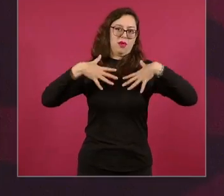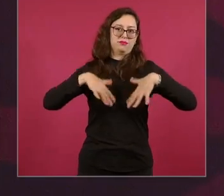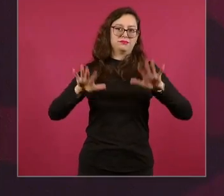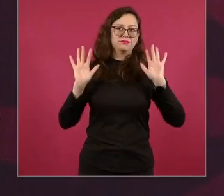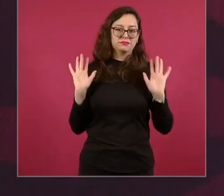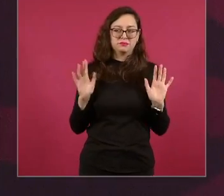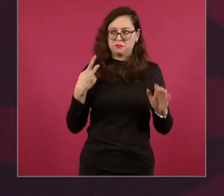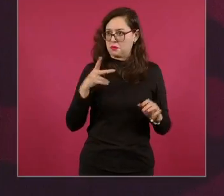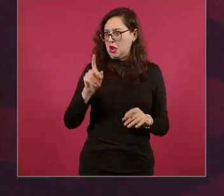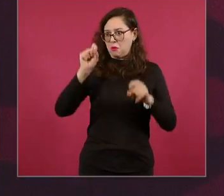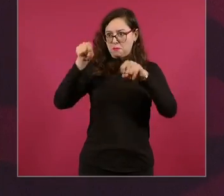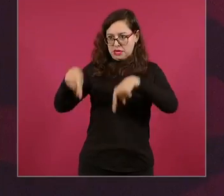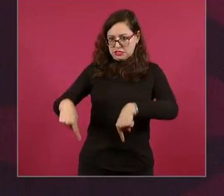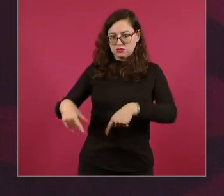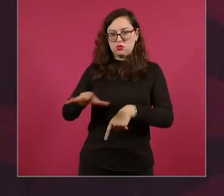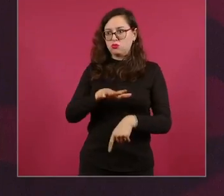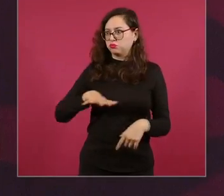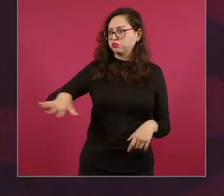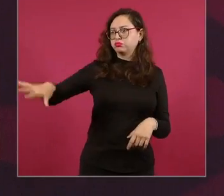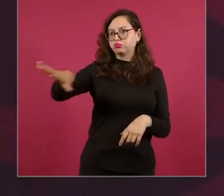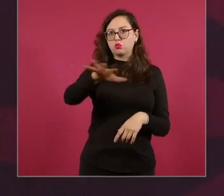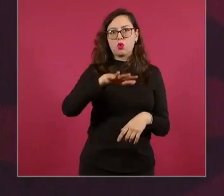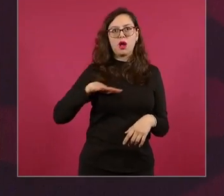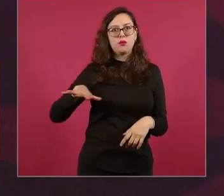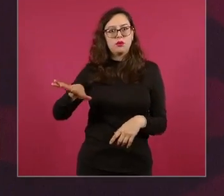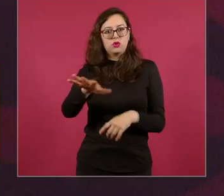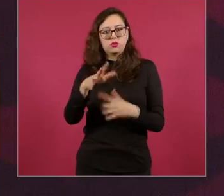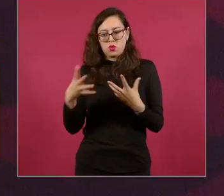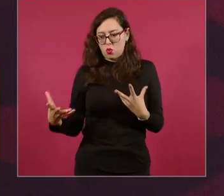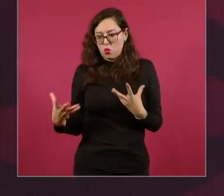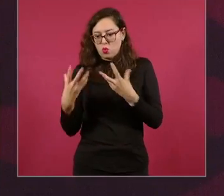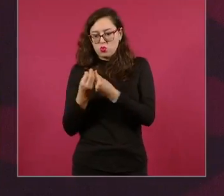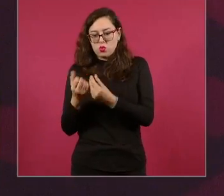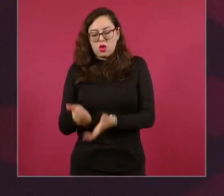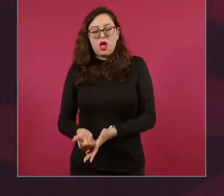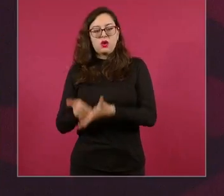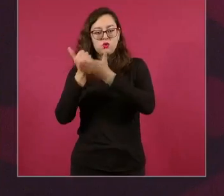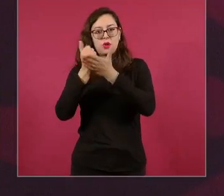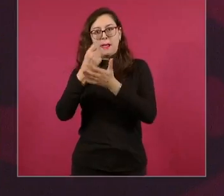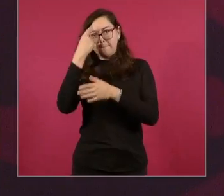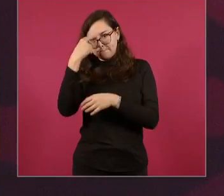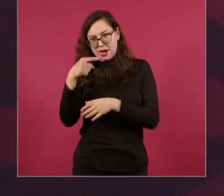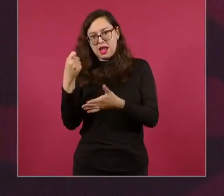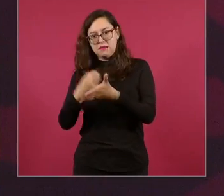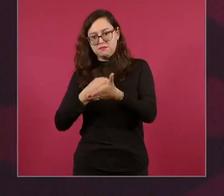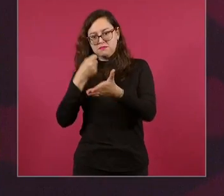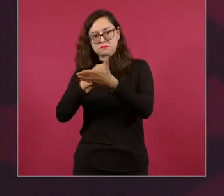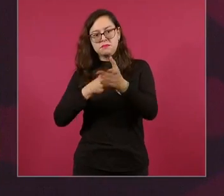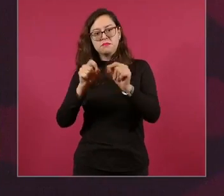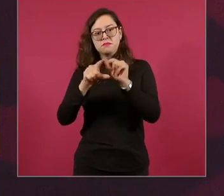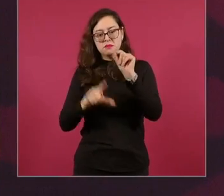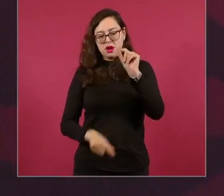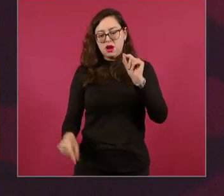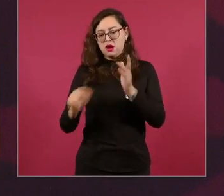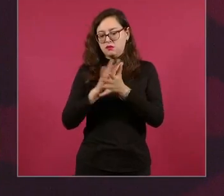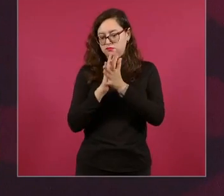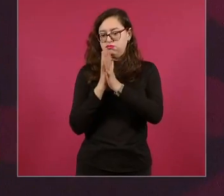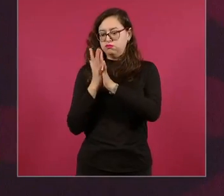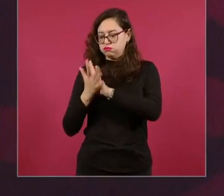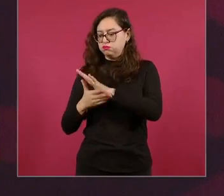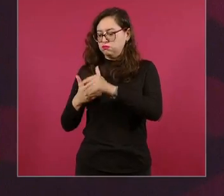para hacer realidad la transformación del país